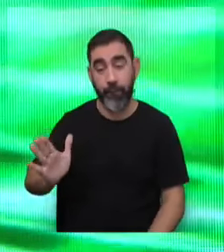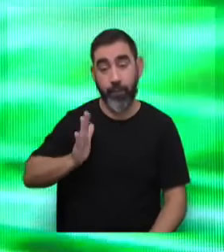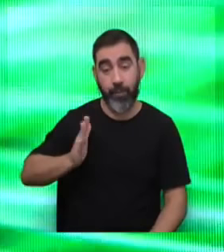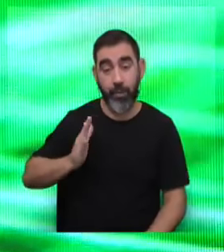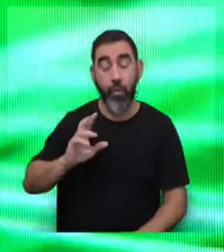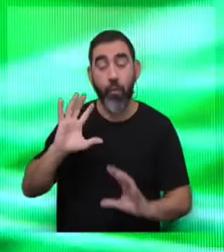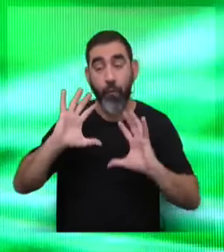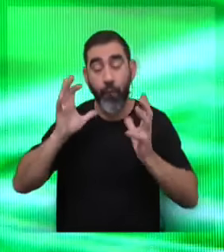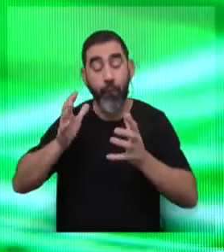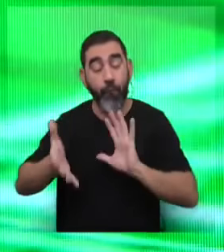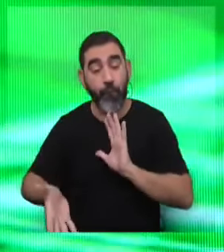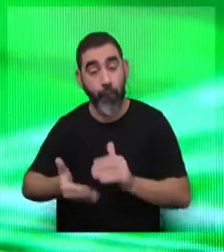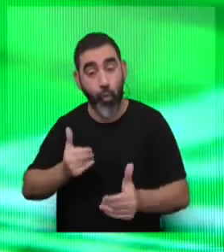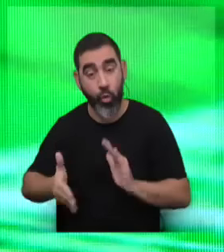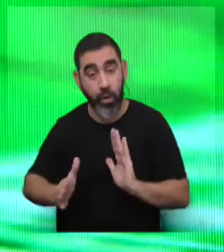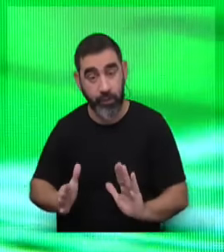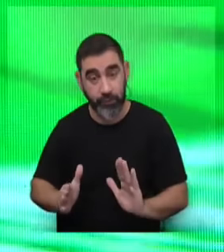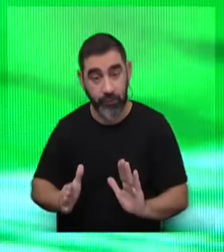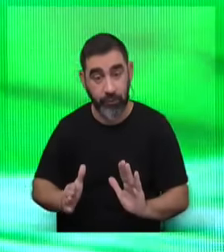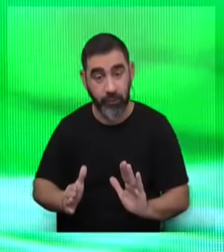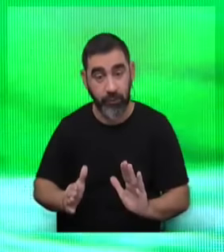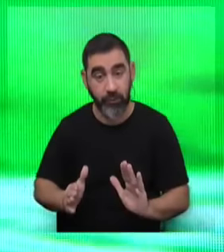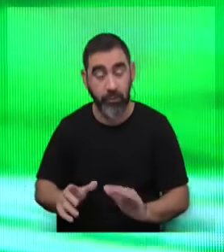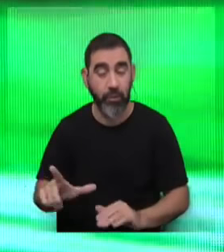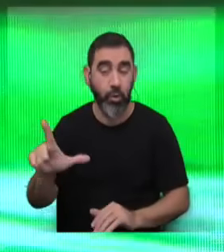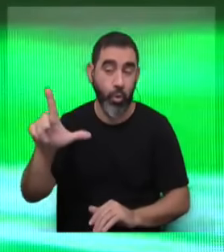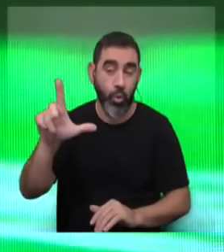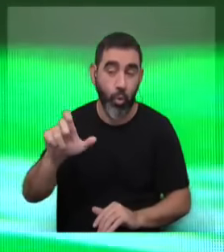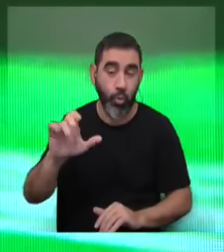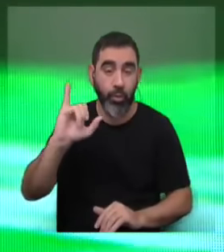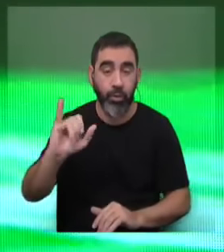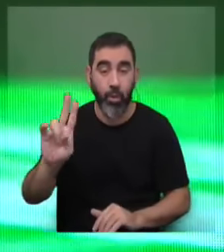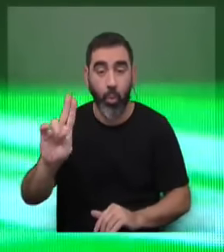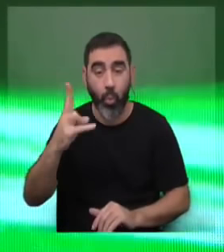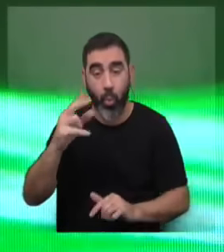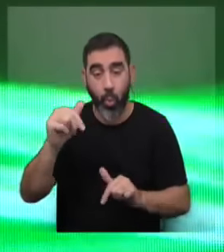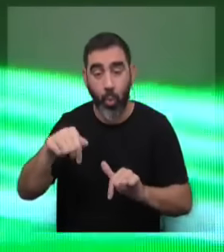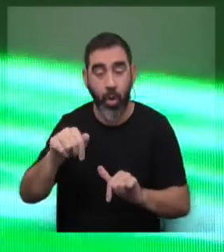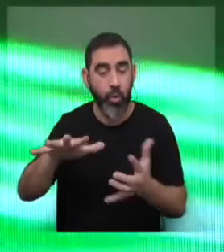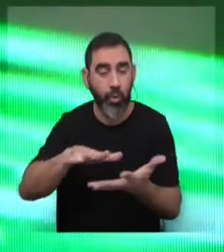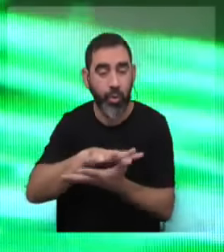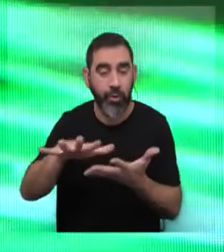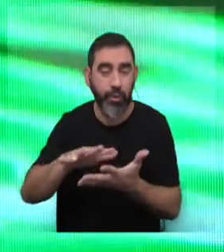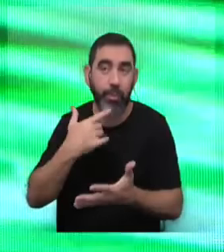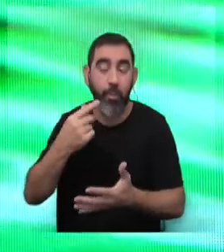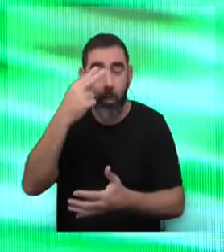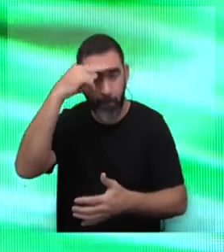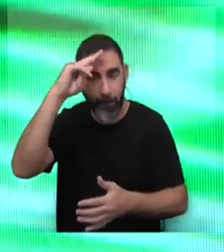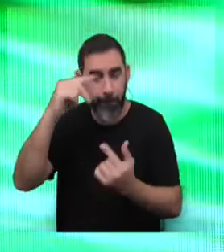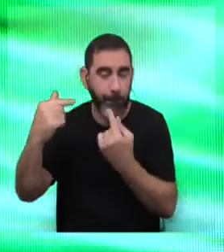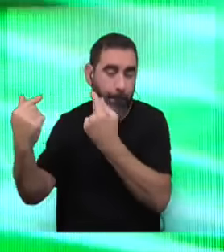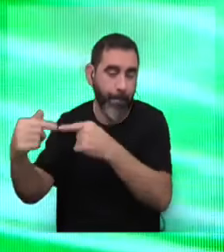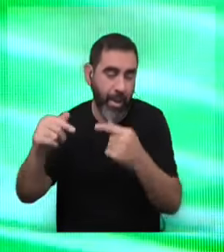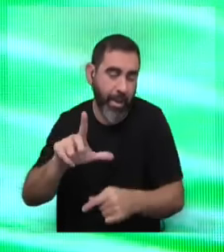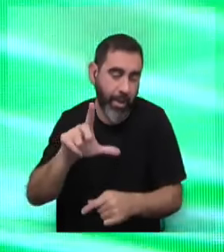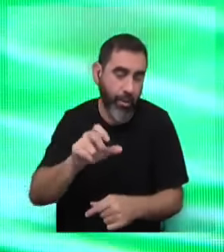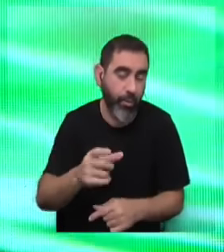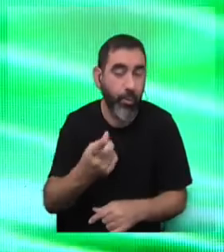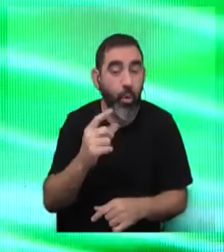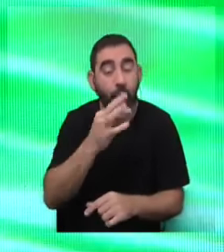de género digamos no cabe ninguna duda de que el Uruguay no se encuentra en la situación en la que se encuentra México por ejemplo